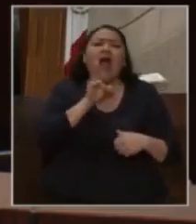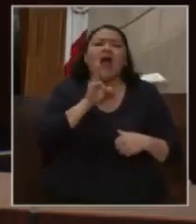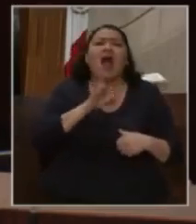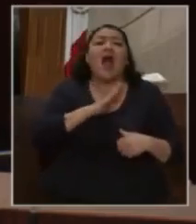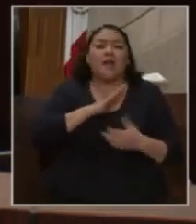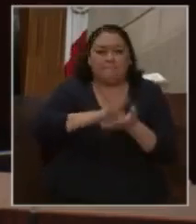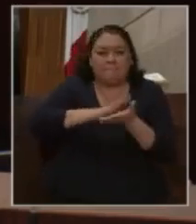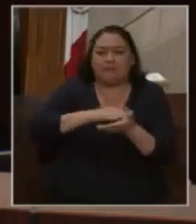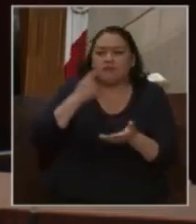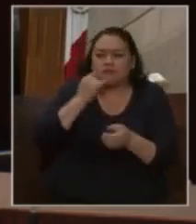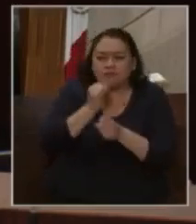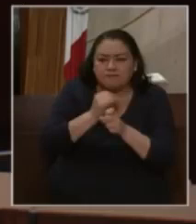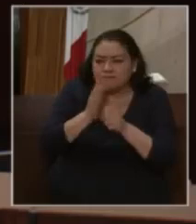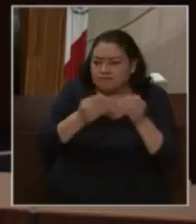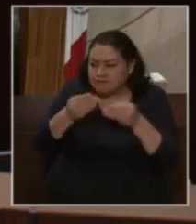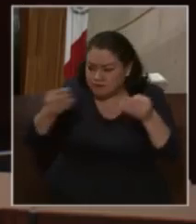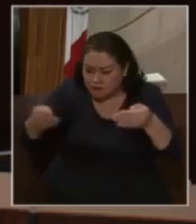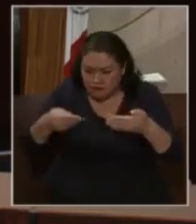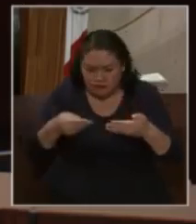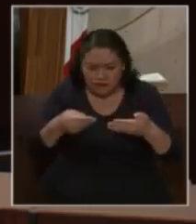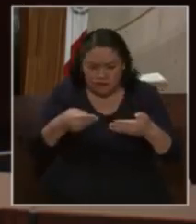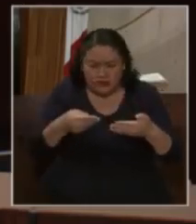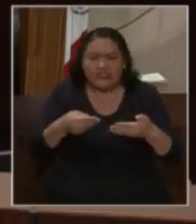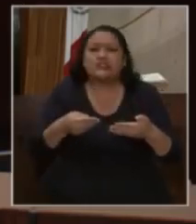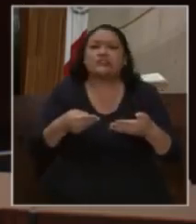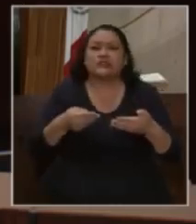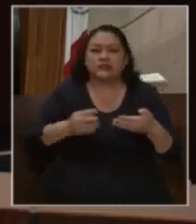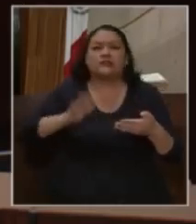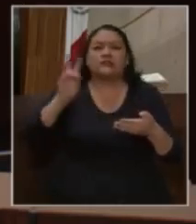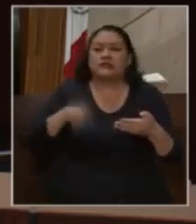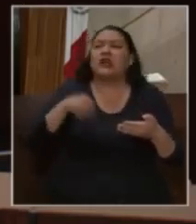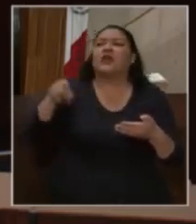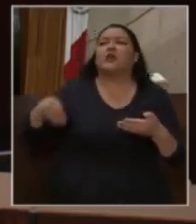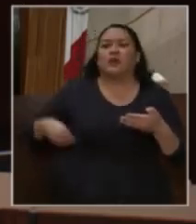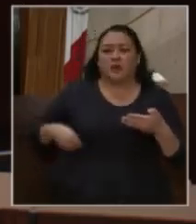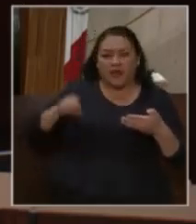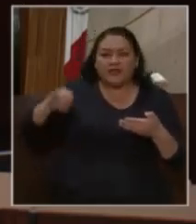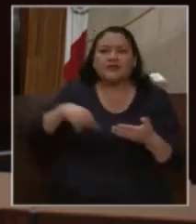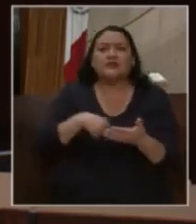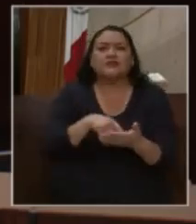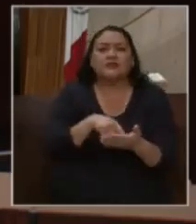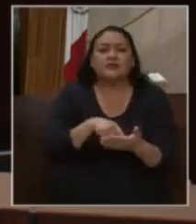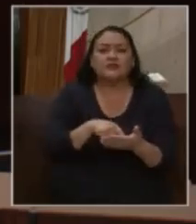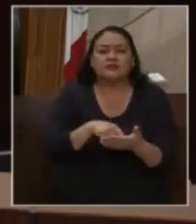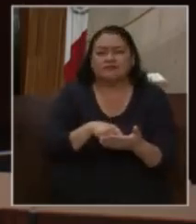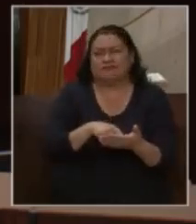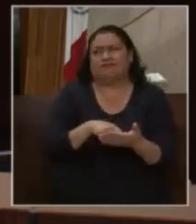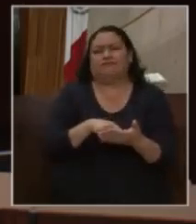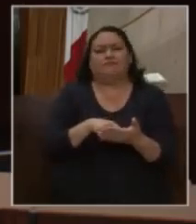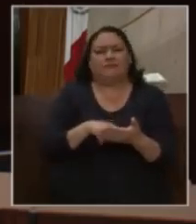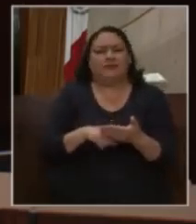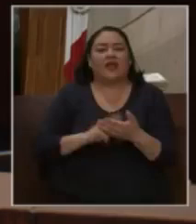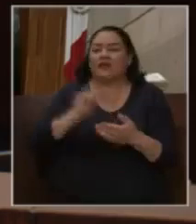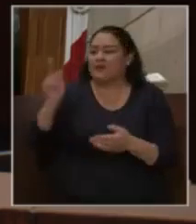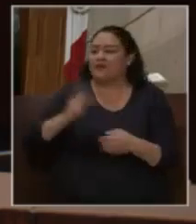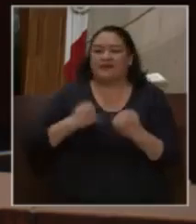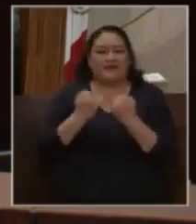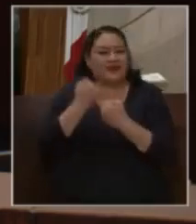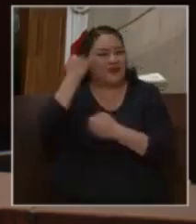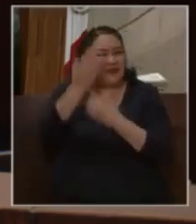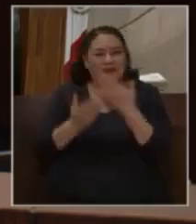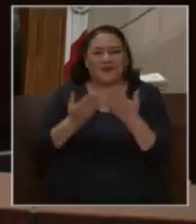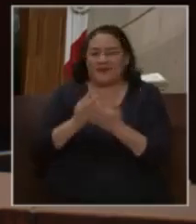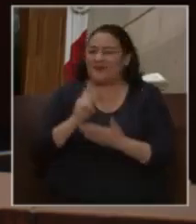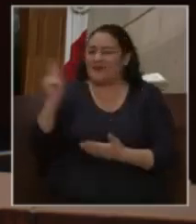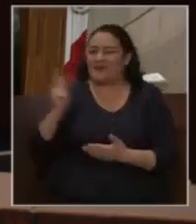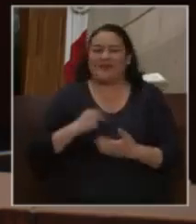alcanza a derrotar este principio de presunción de inocencia. Y llego a la convicción que nos propone el proyecto. En